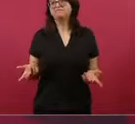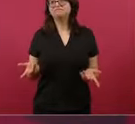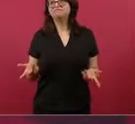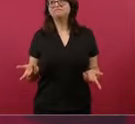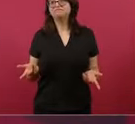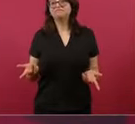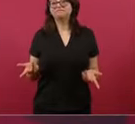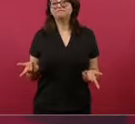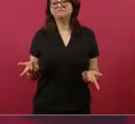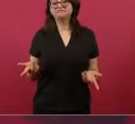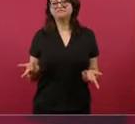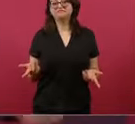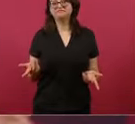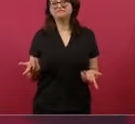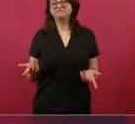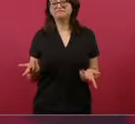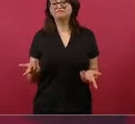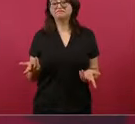es